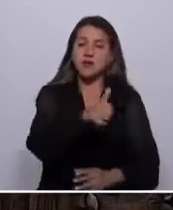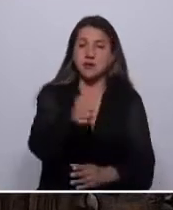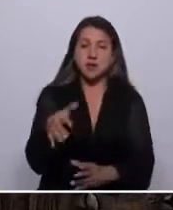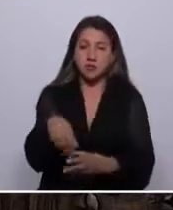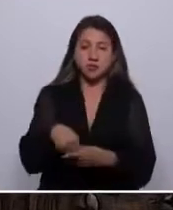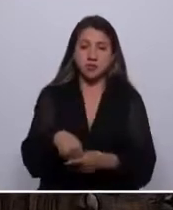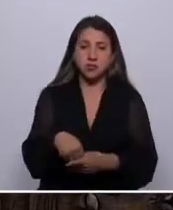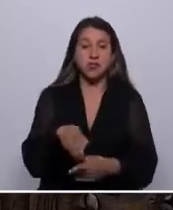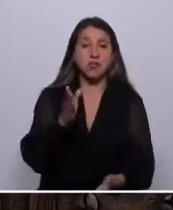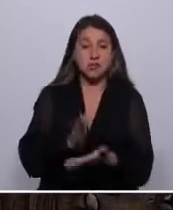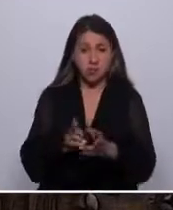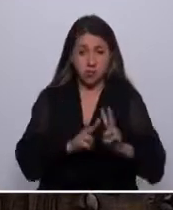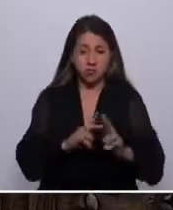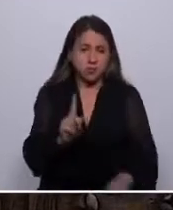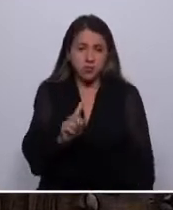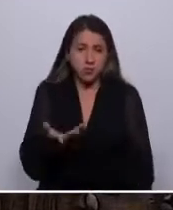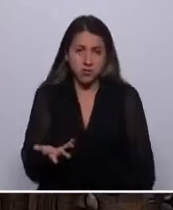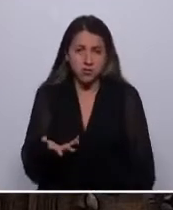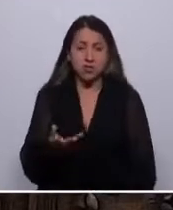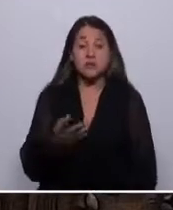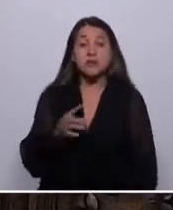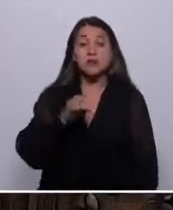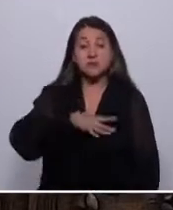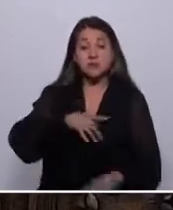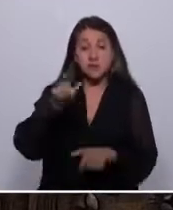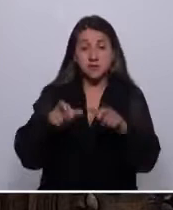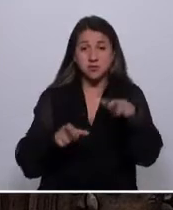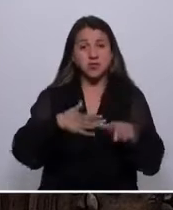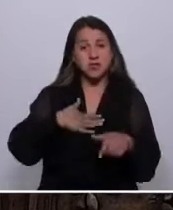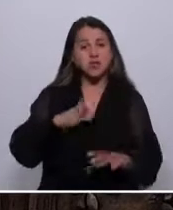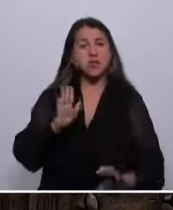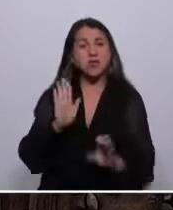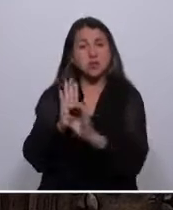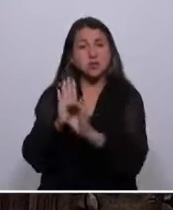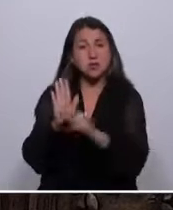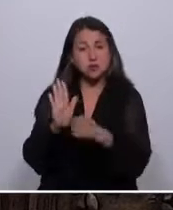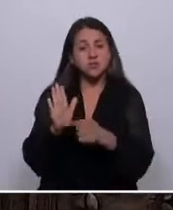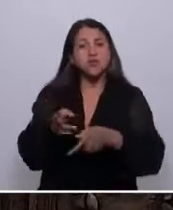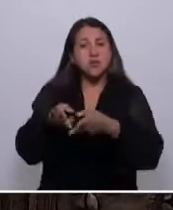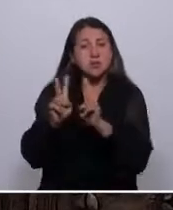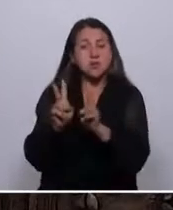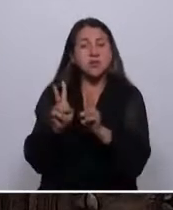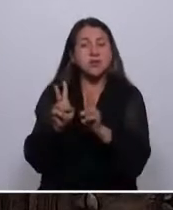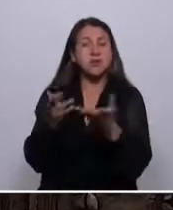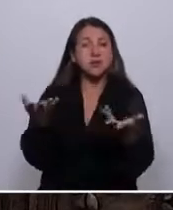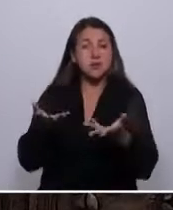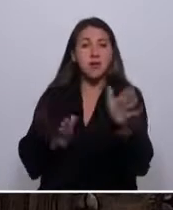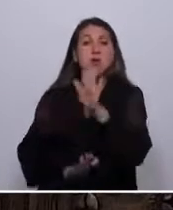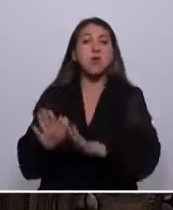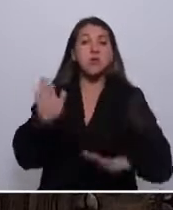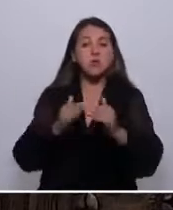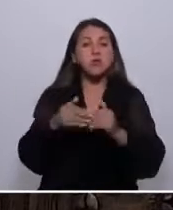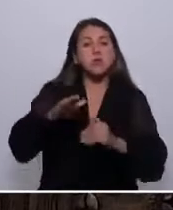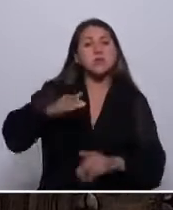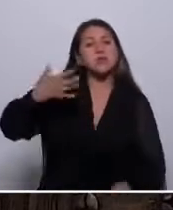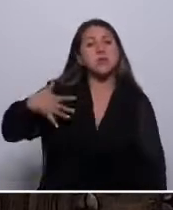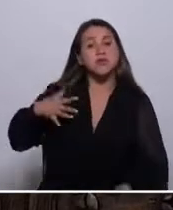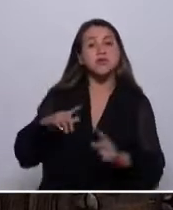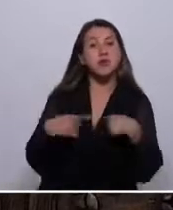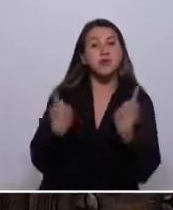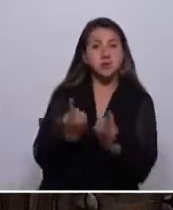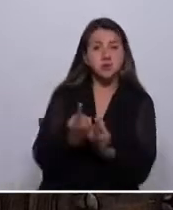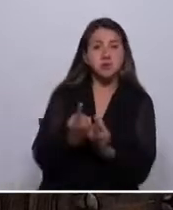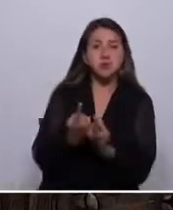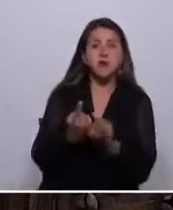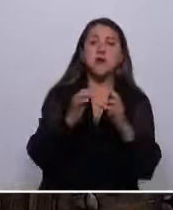nuestro deber. Los chilenos queremos una constitución que nos permita cuidar lo que es más importante para nosotros,